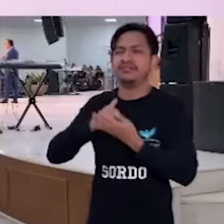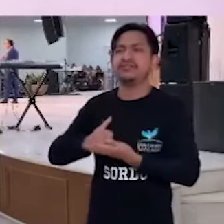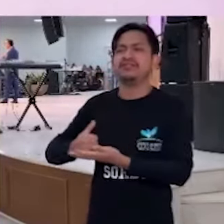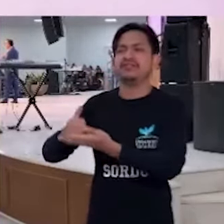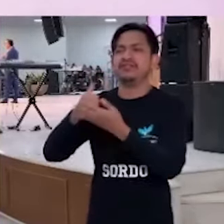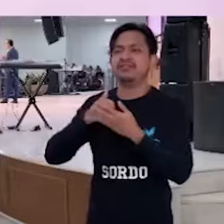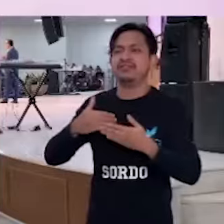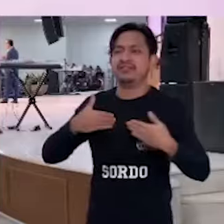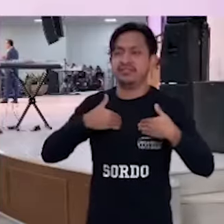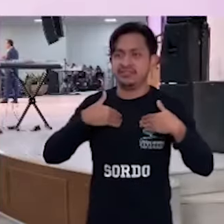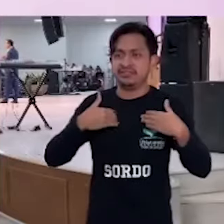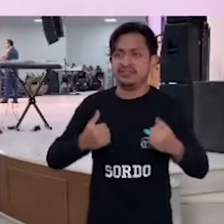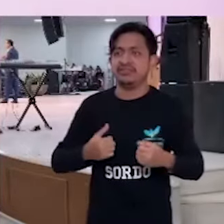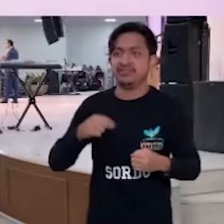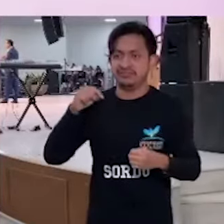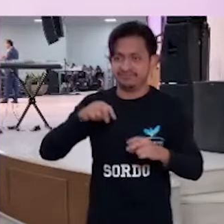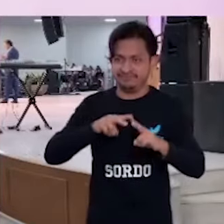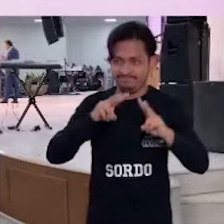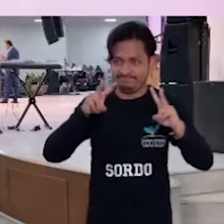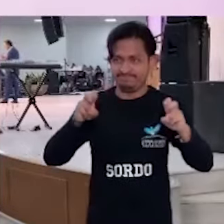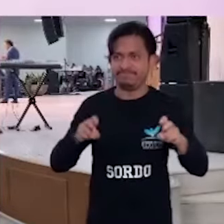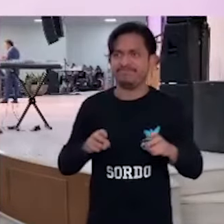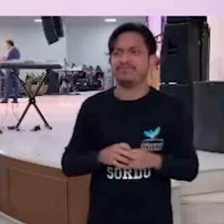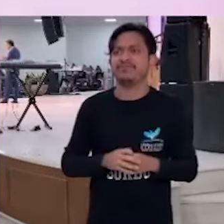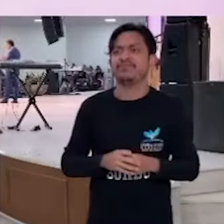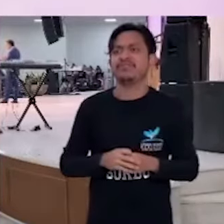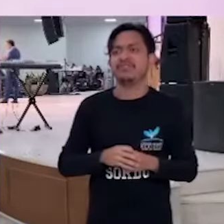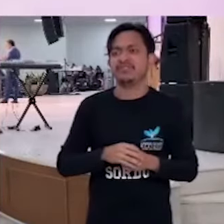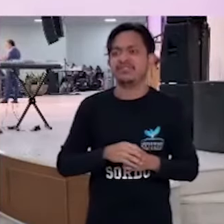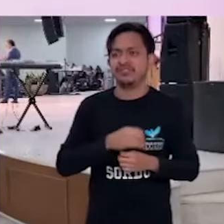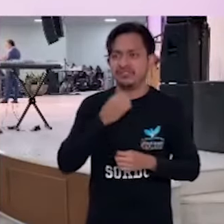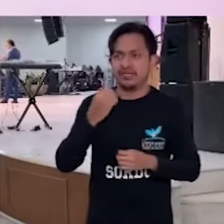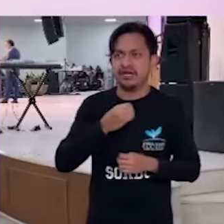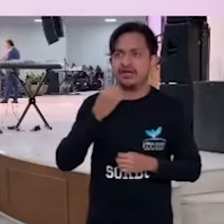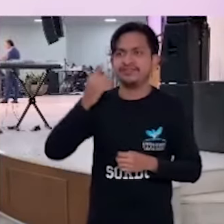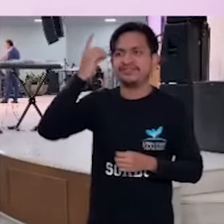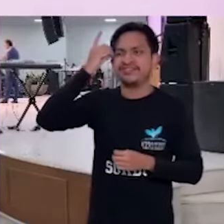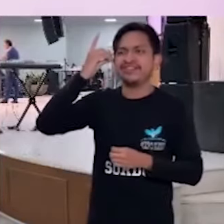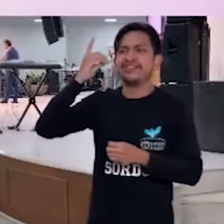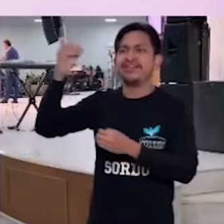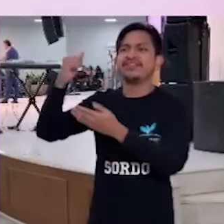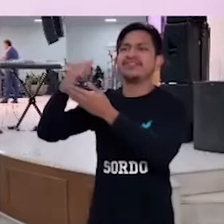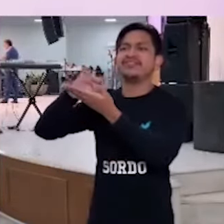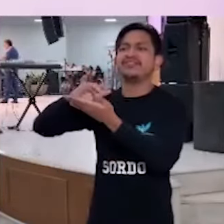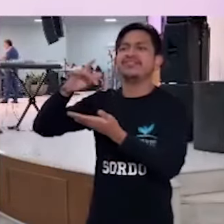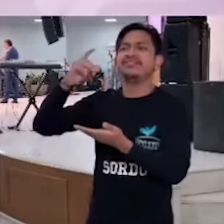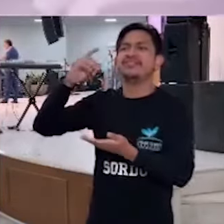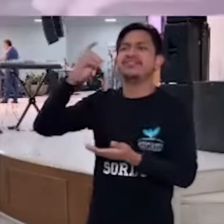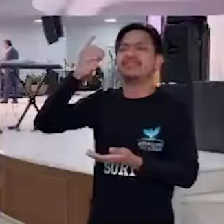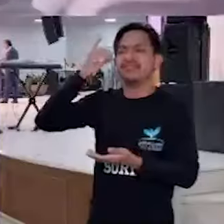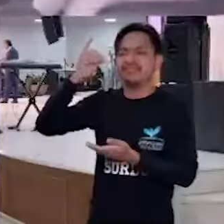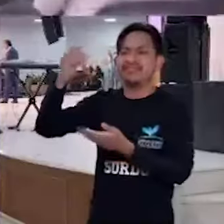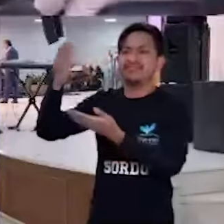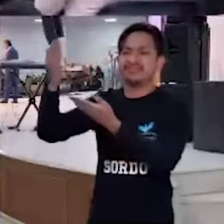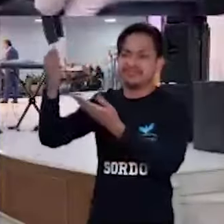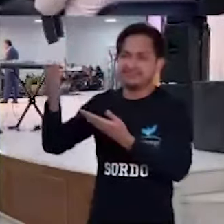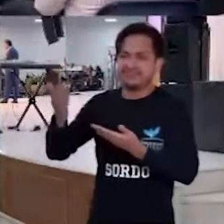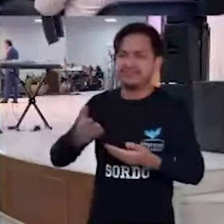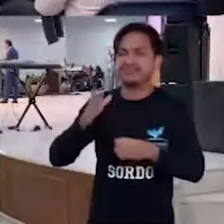lo que tiene que decirnos. Amén. Oremos. Señor, te damos gracias por este tiempo de adoración y alabanza que nos has